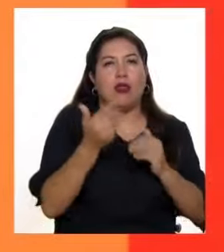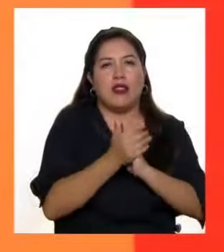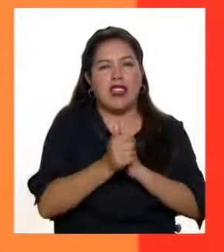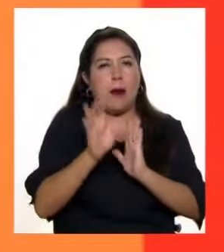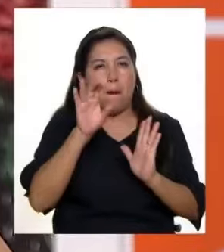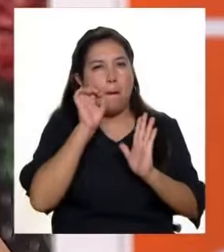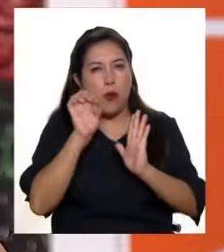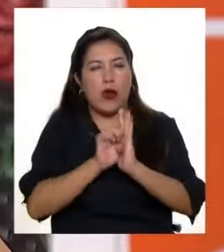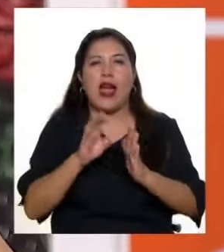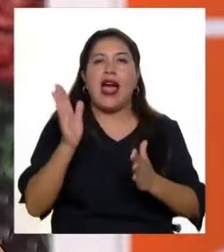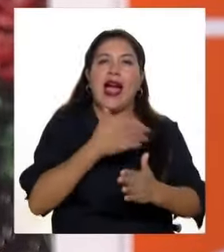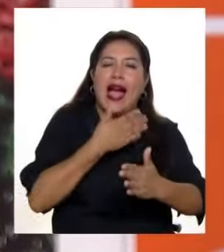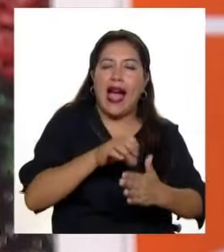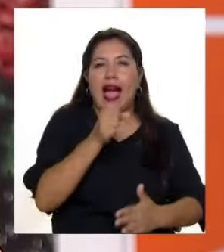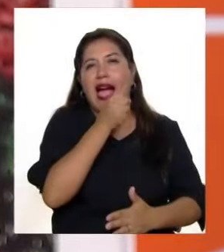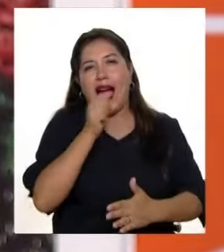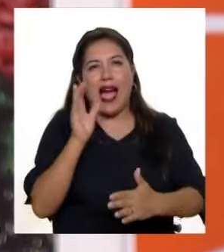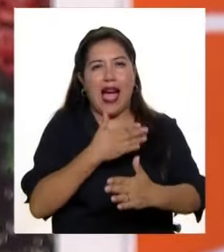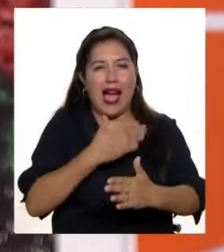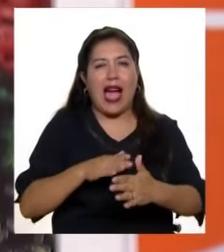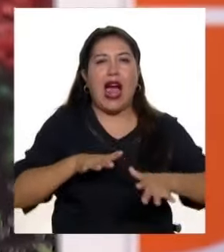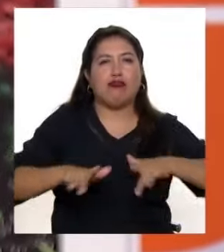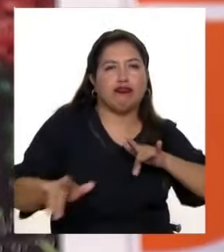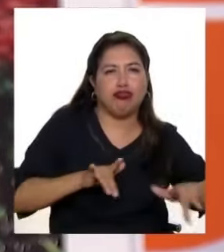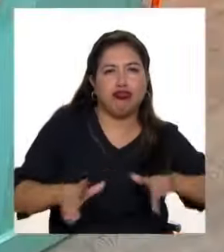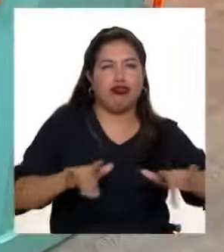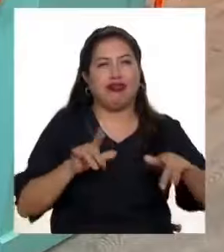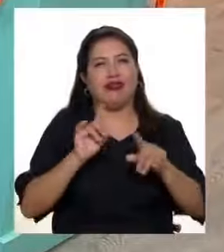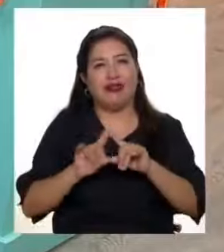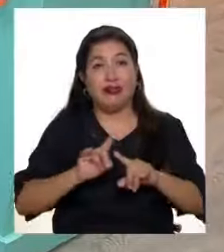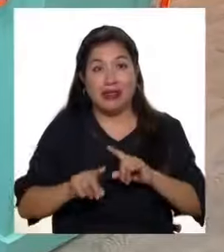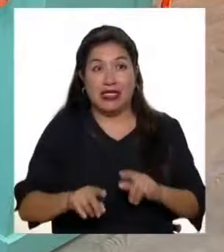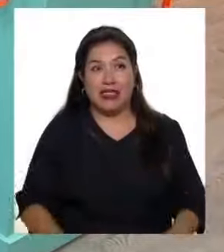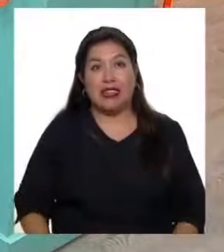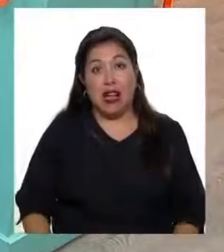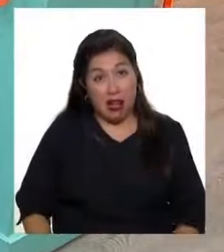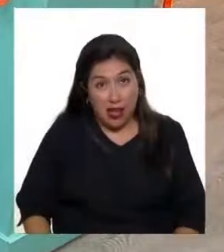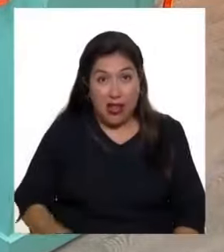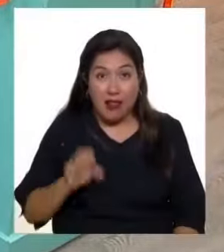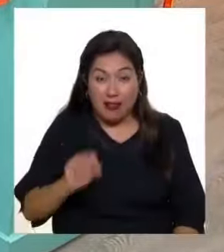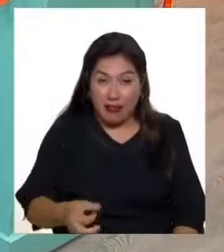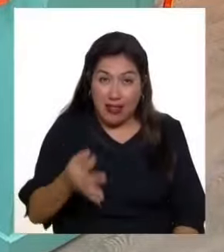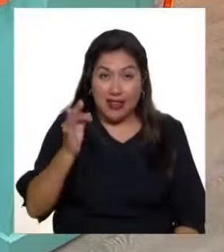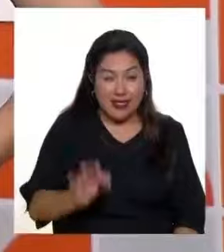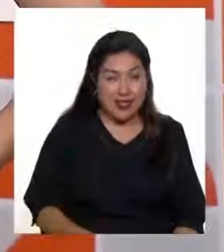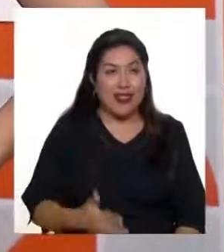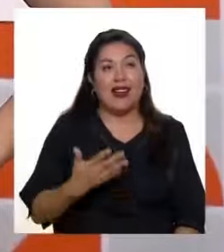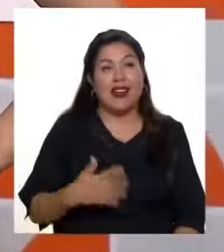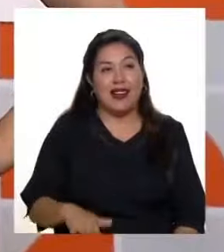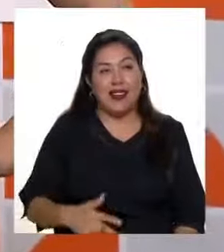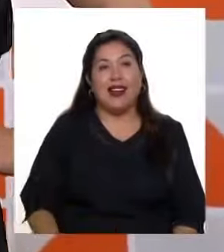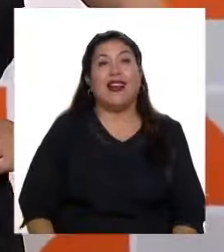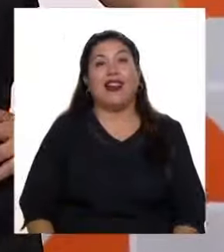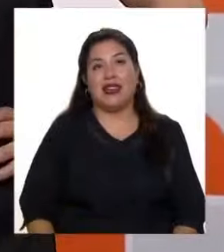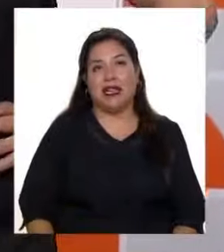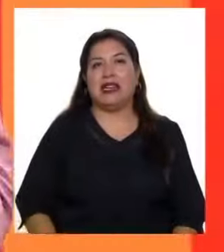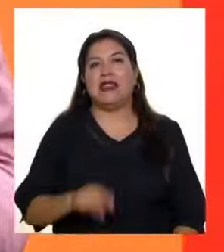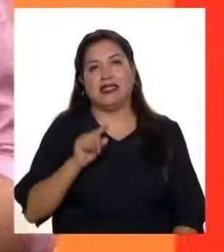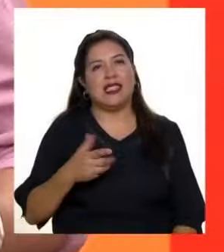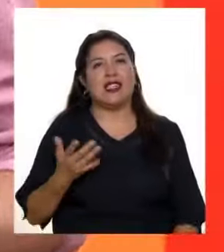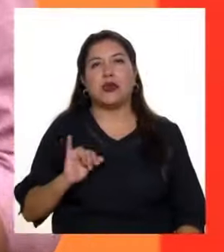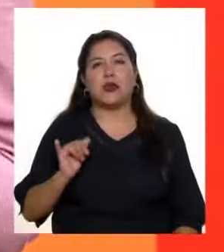el canto, él también es rapero, es poeta. Es actor, es